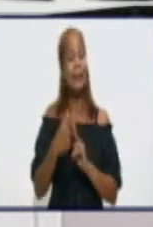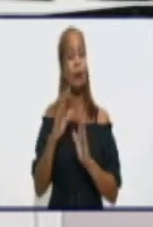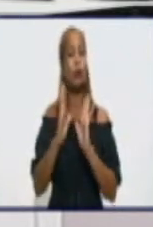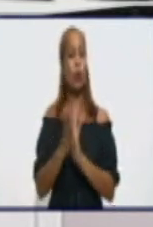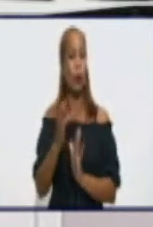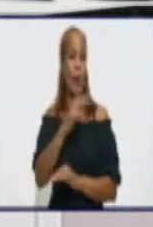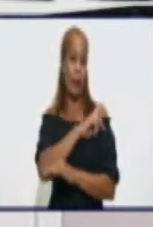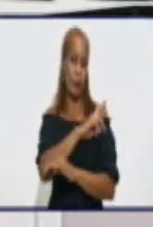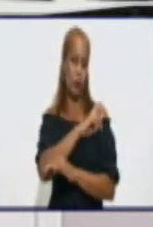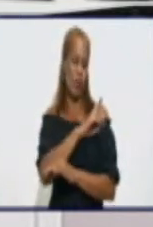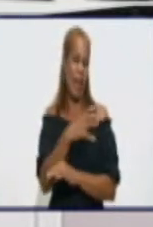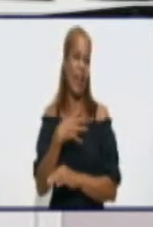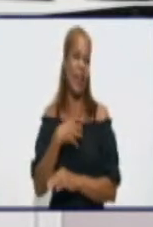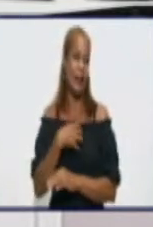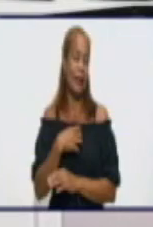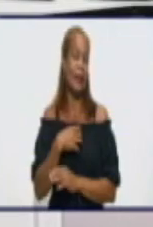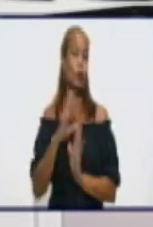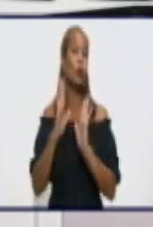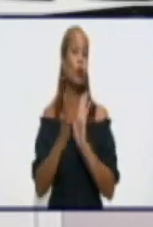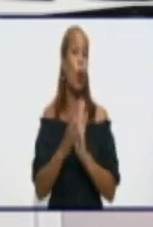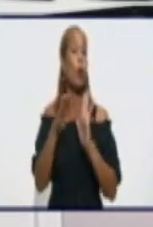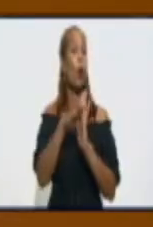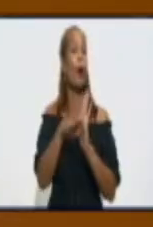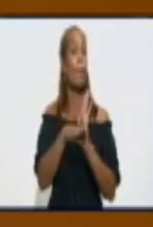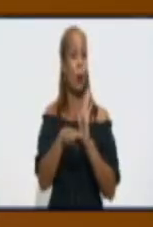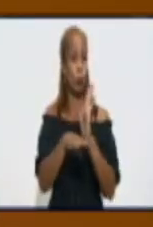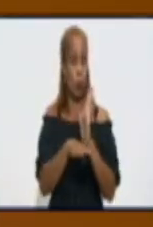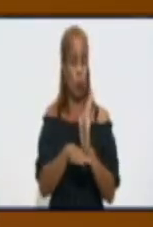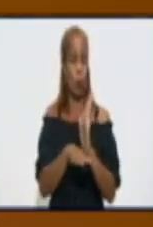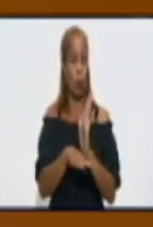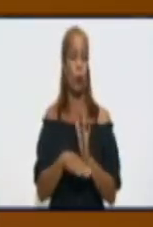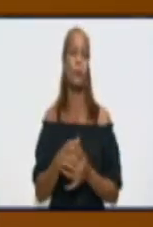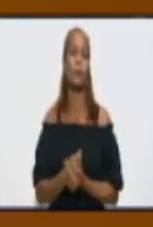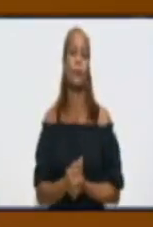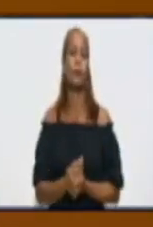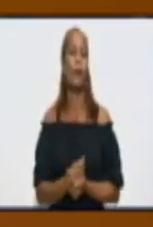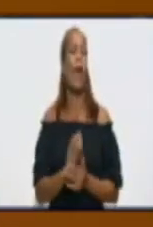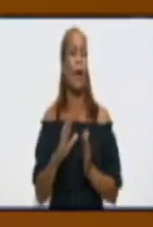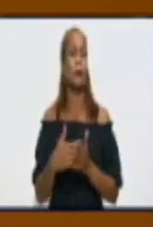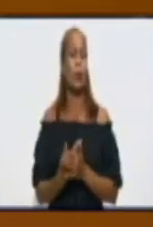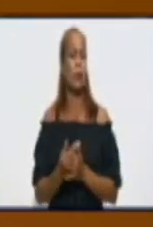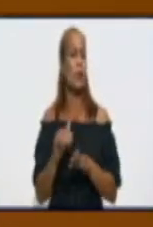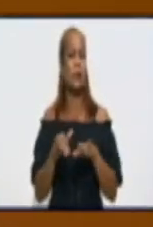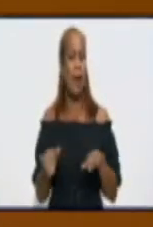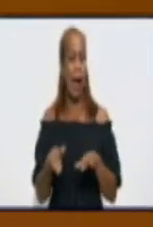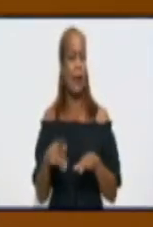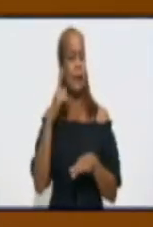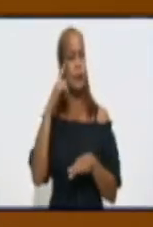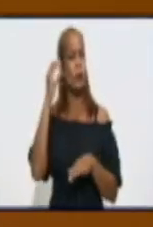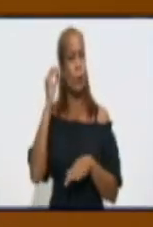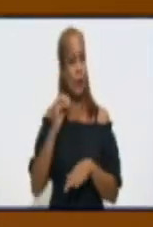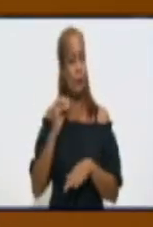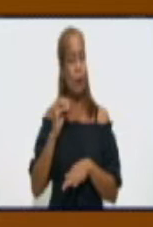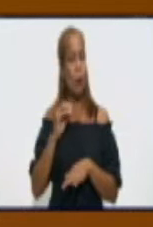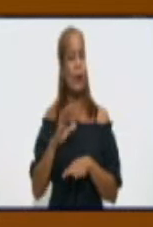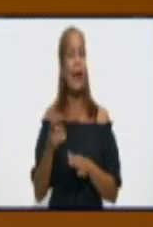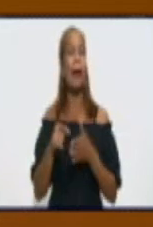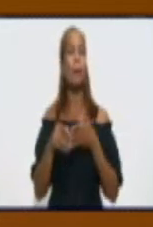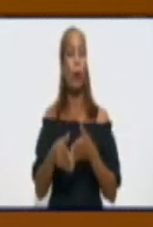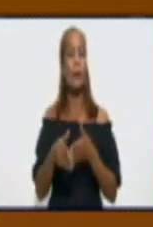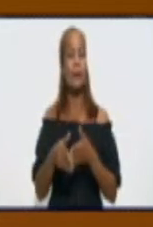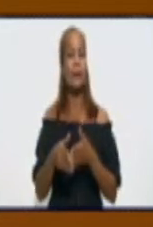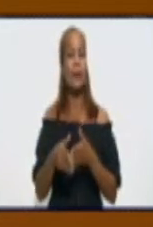el resto del protocolo? Bueno, una vez que conocimos en la provincia que se había decidido que participara del